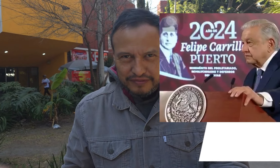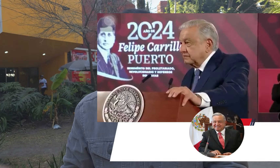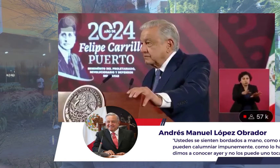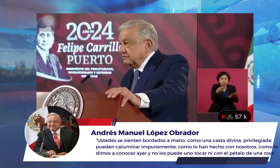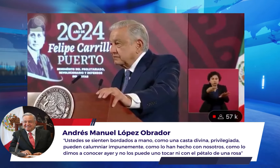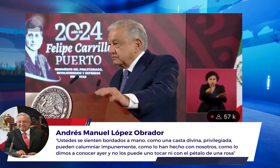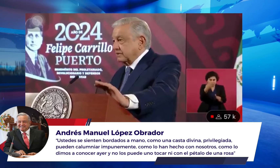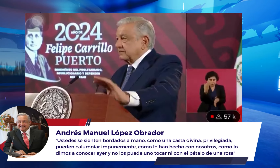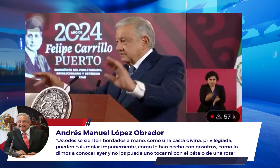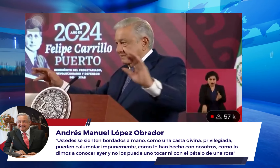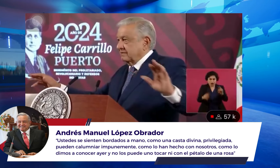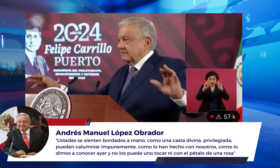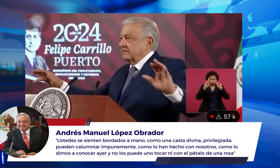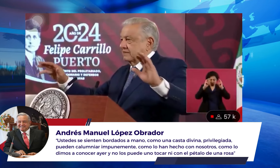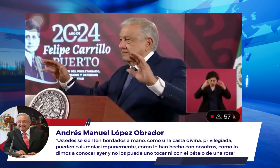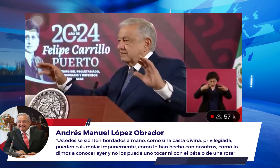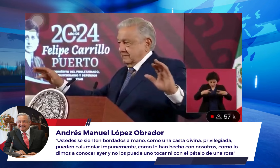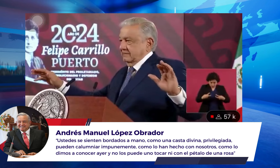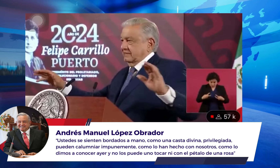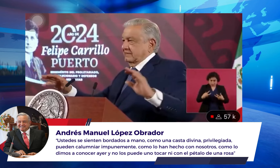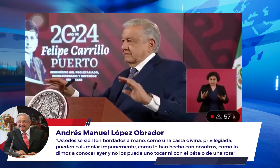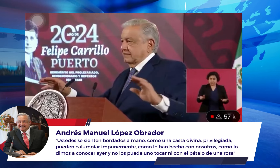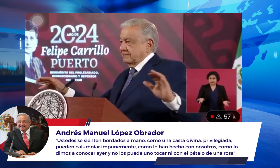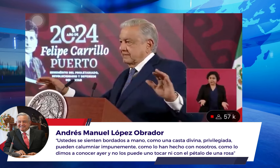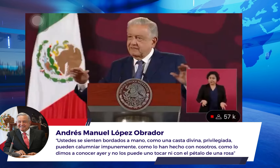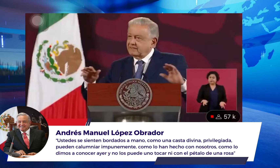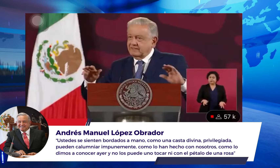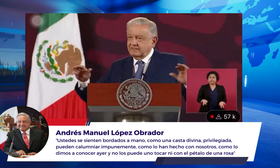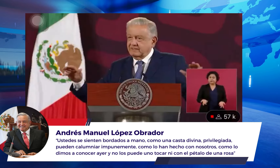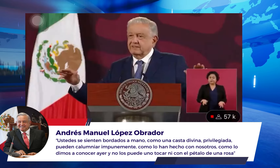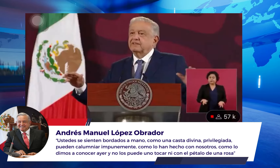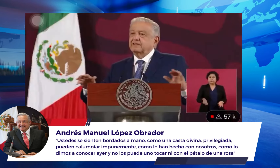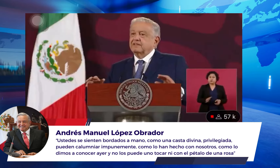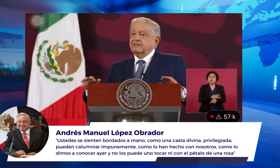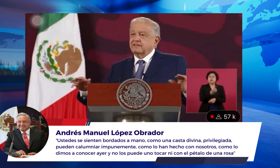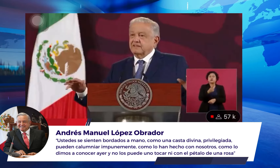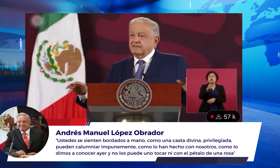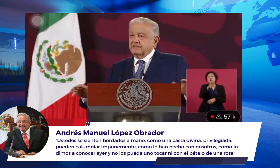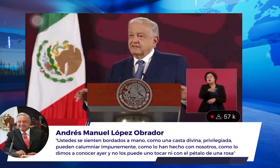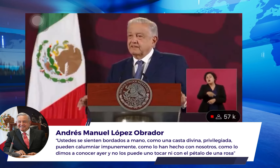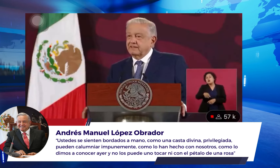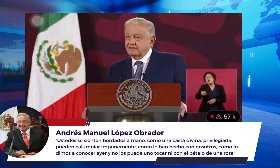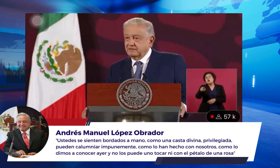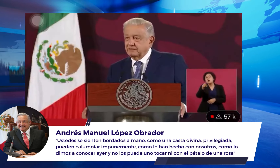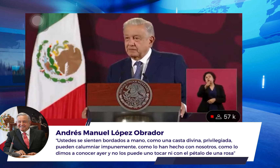Escuchemos. Ustedes se sienten